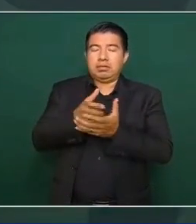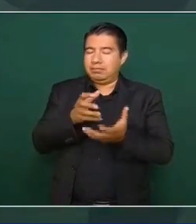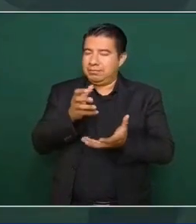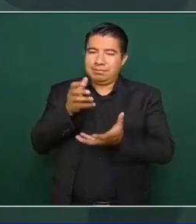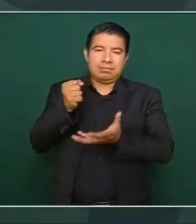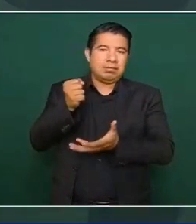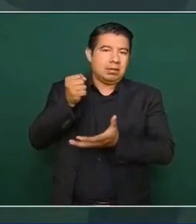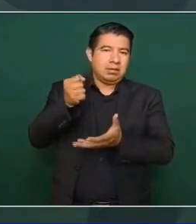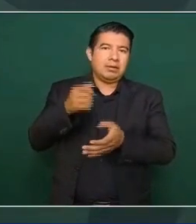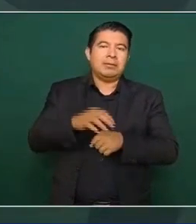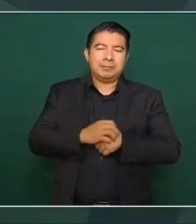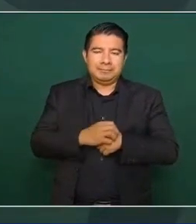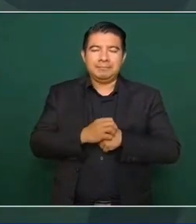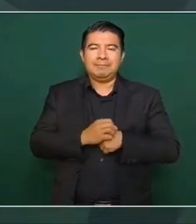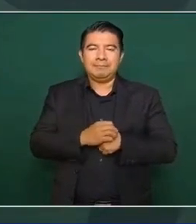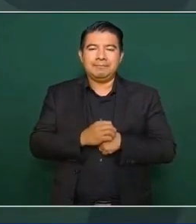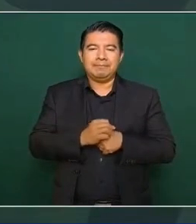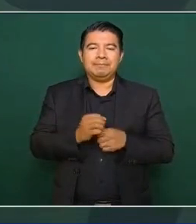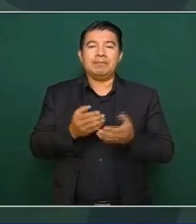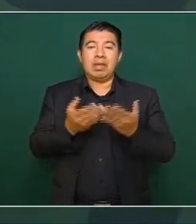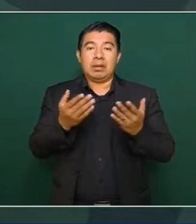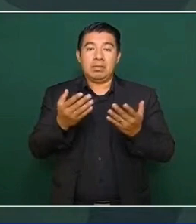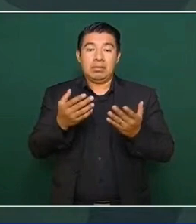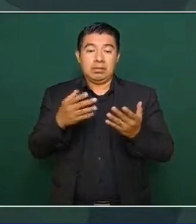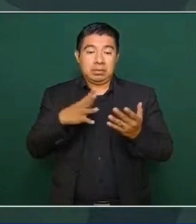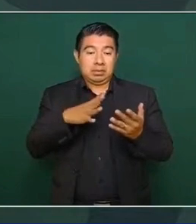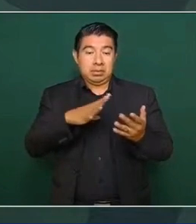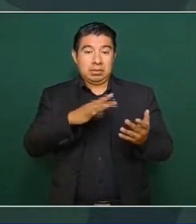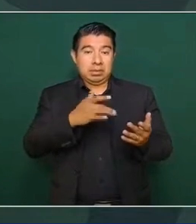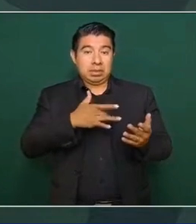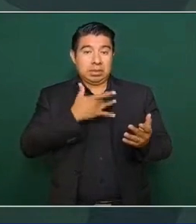esas inversiones? Y no deuda,